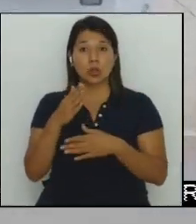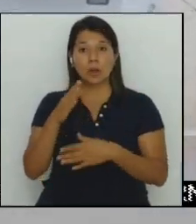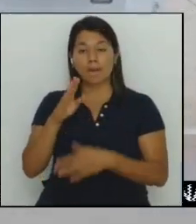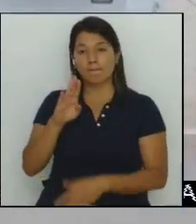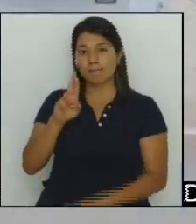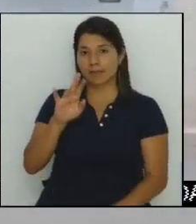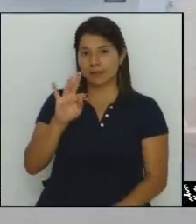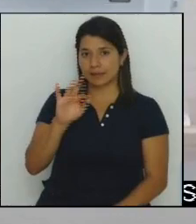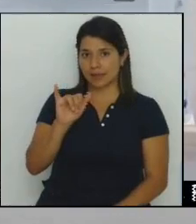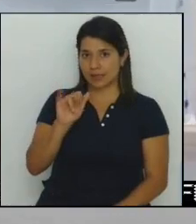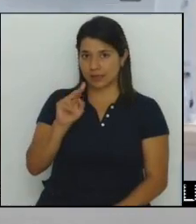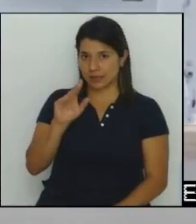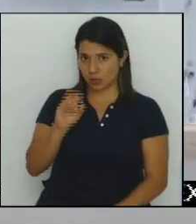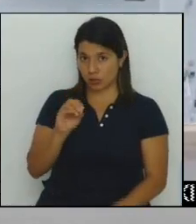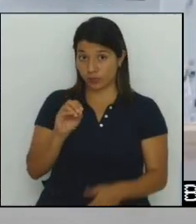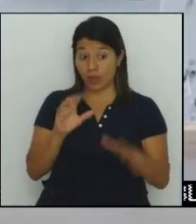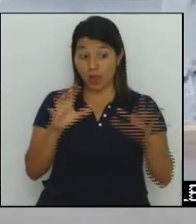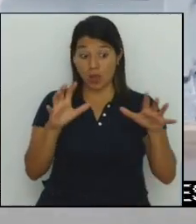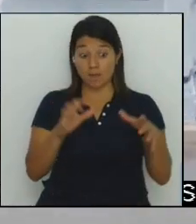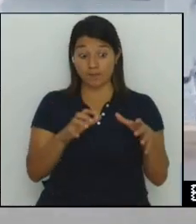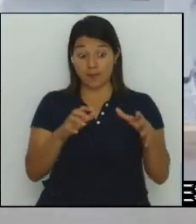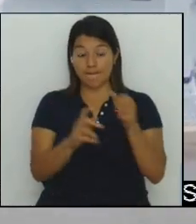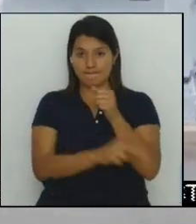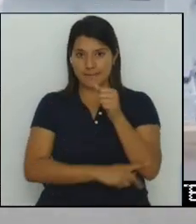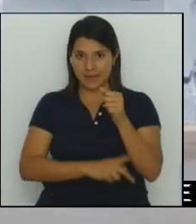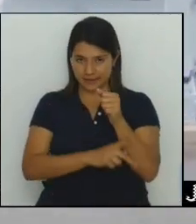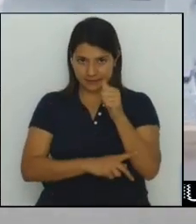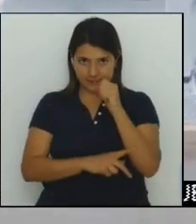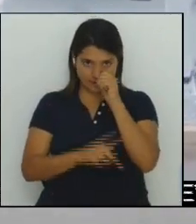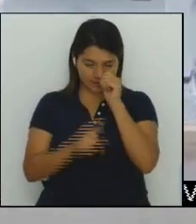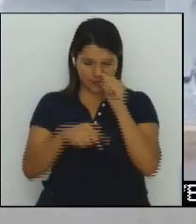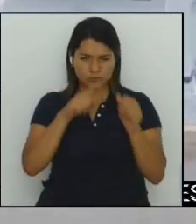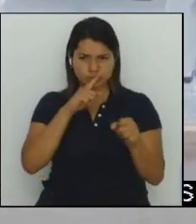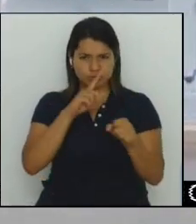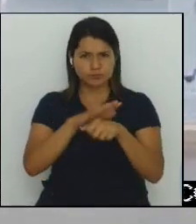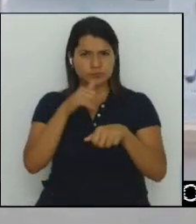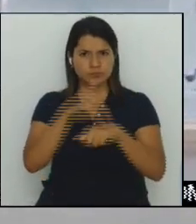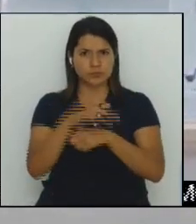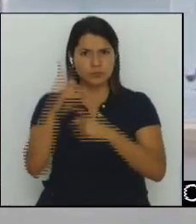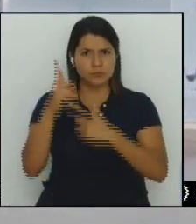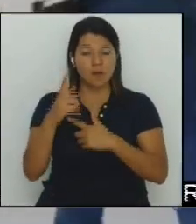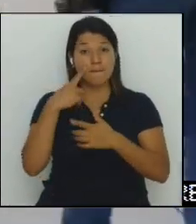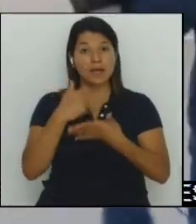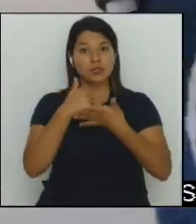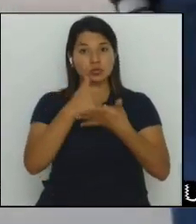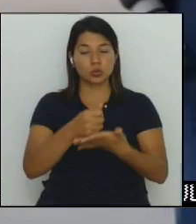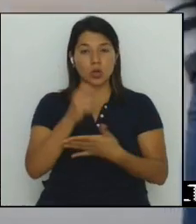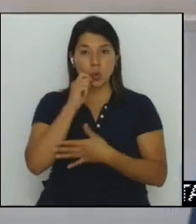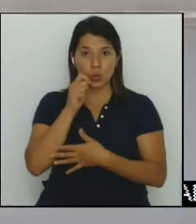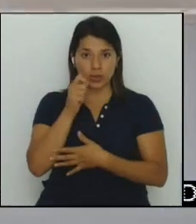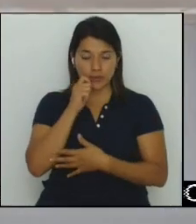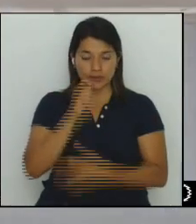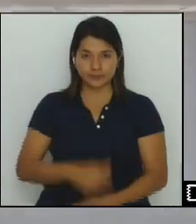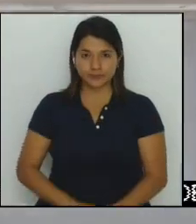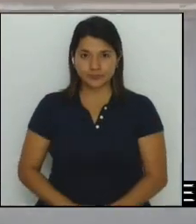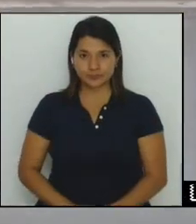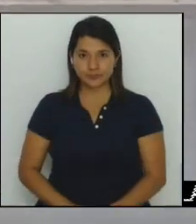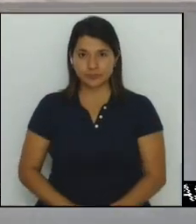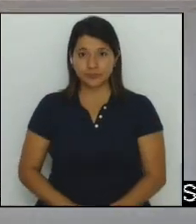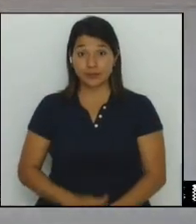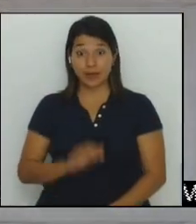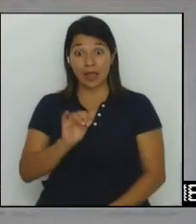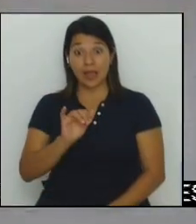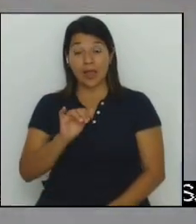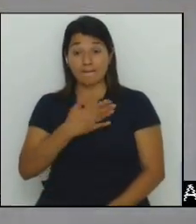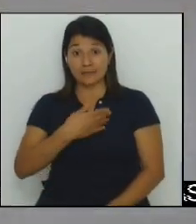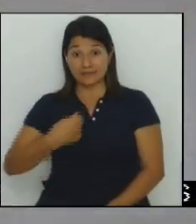primer país en comprometerse a enviar armamento de largo alcance a Ucrania. Este viaje forma parte de su gira europea en la que también